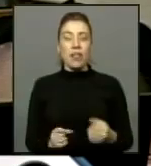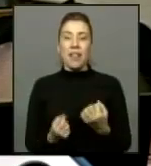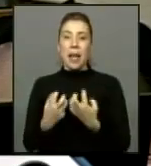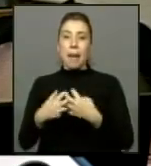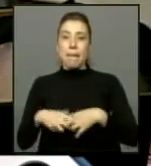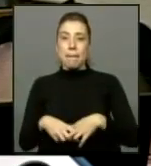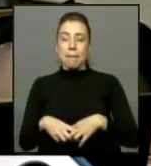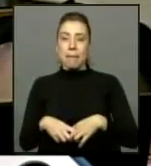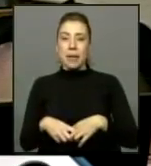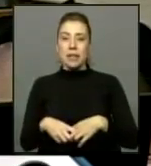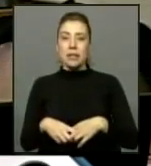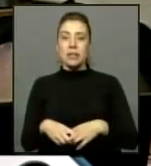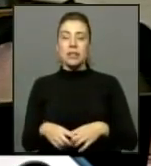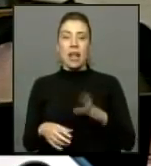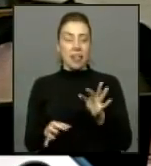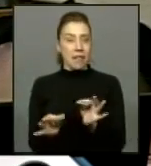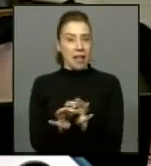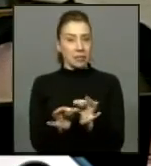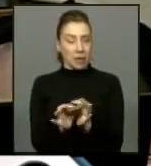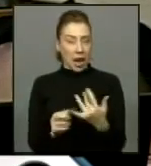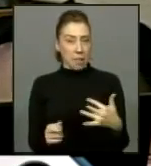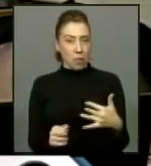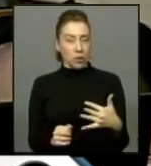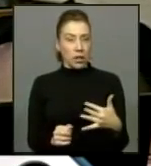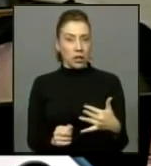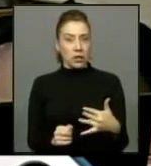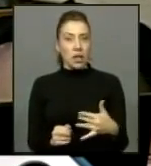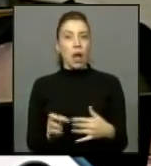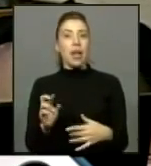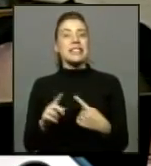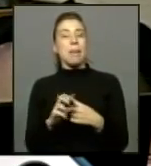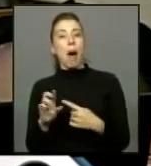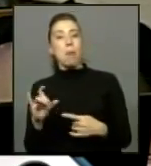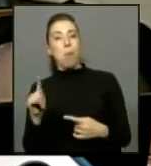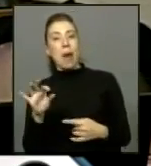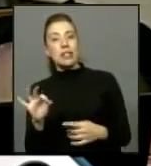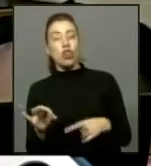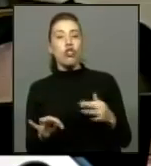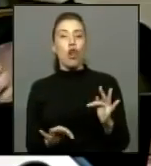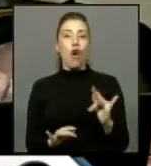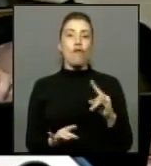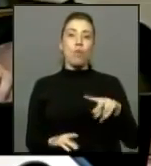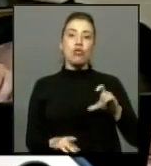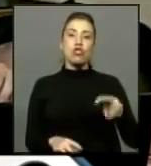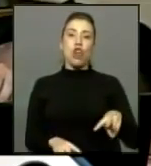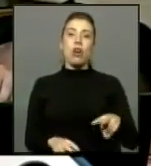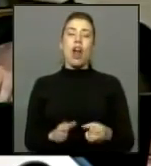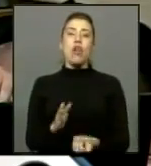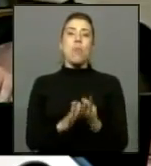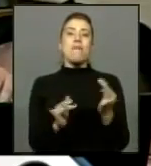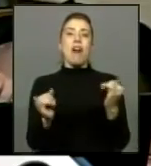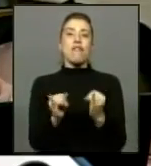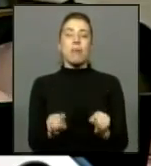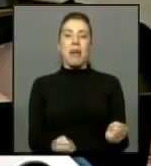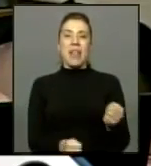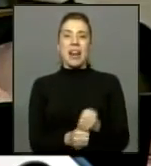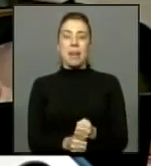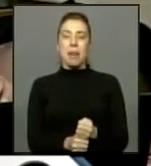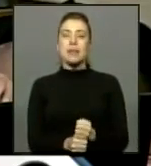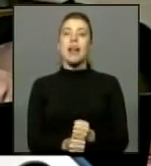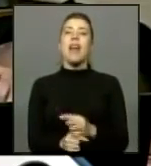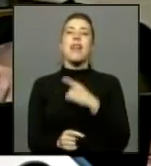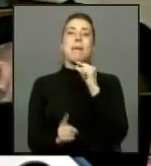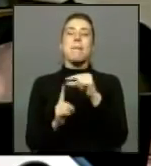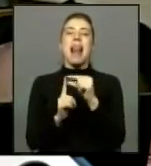empresa y al distinguir, y esto es importante, entre puesto y función, lo que se hace es abrir la puerta a un nuevo tipo de reemplazo, más elegante,